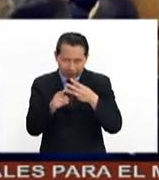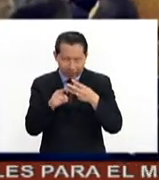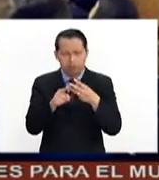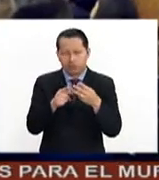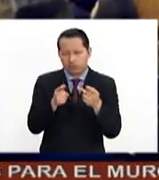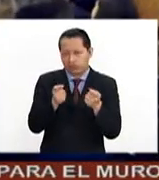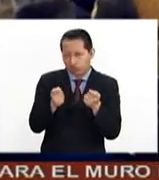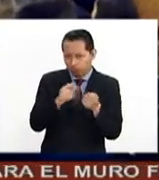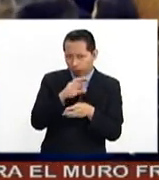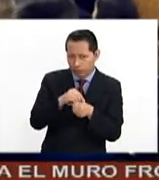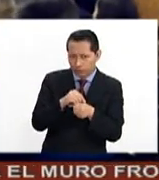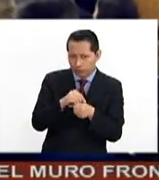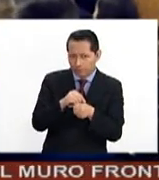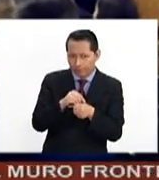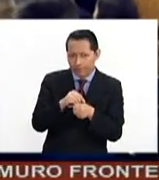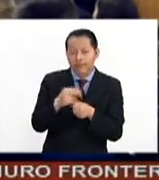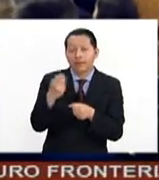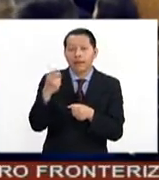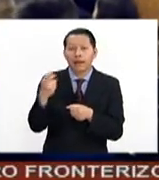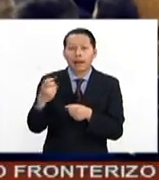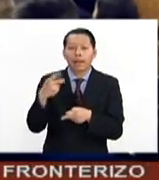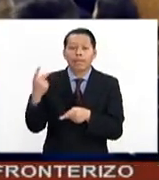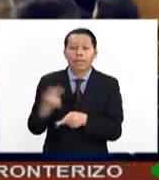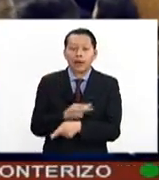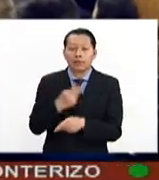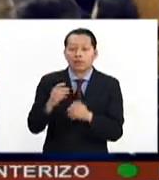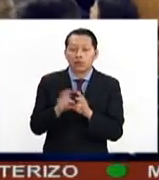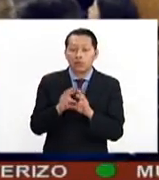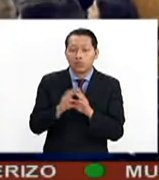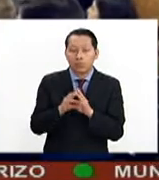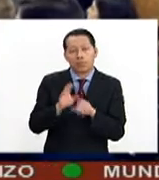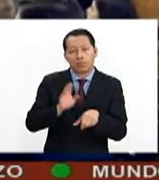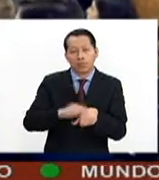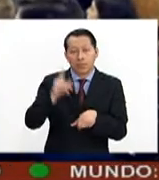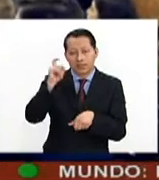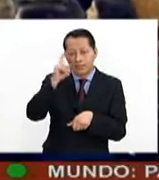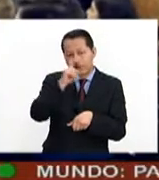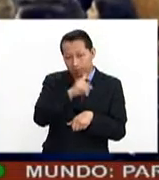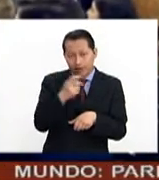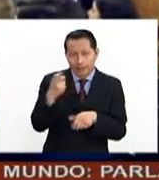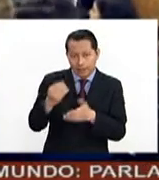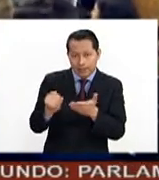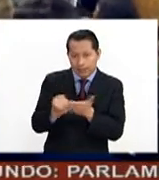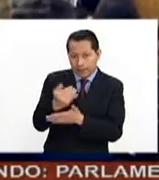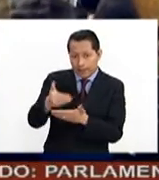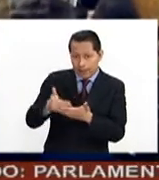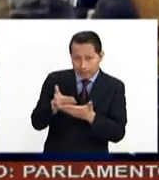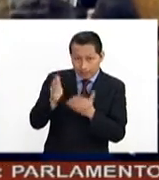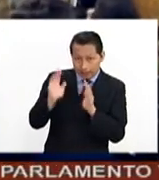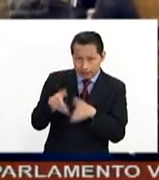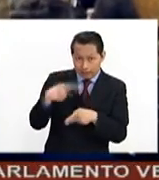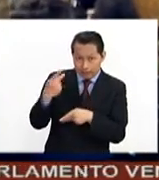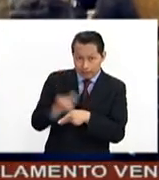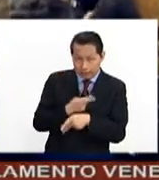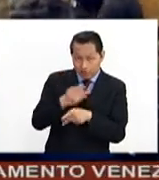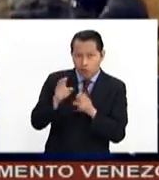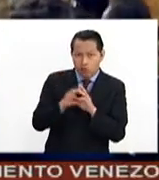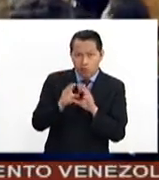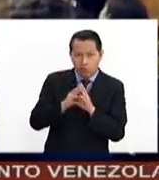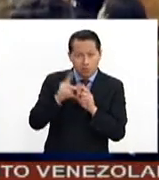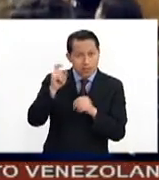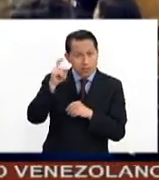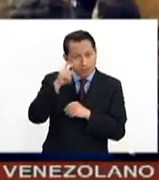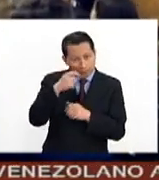sino agravar lo que ya hoy, antes de esta decisión, era una situación